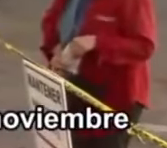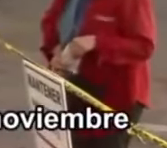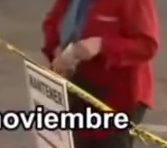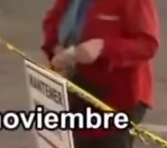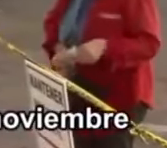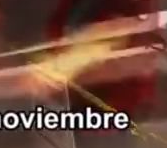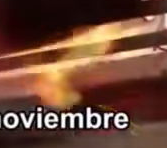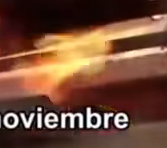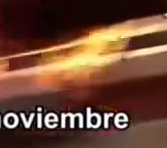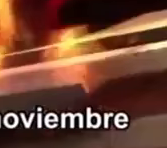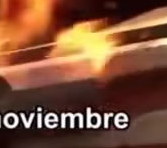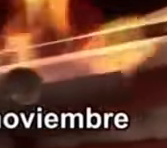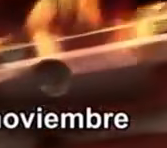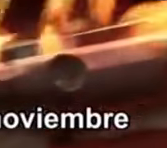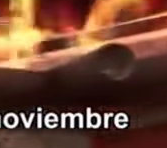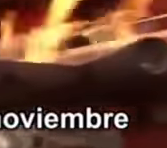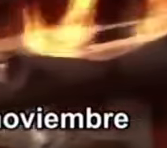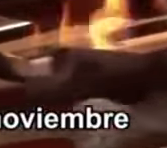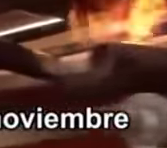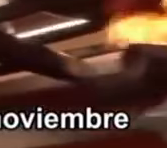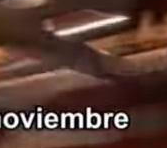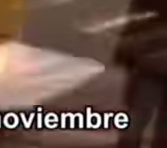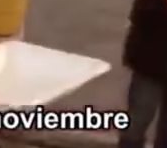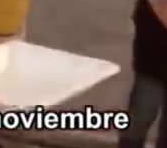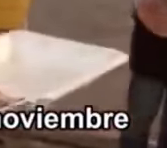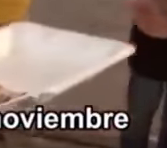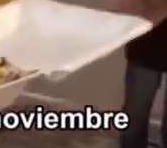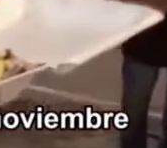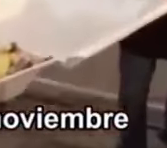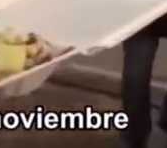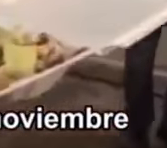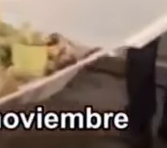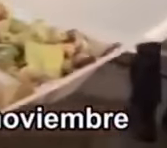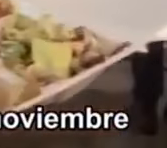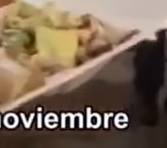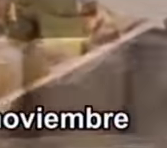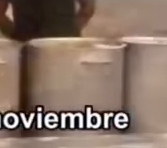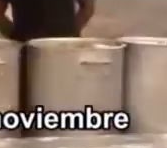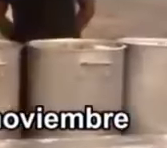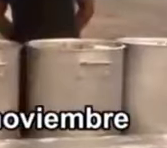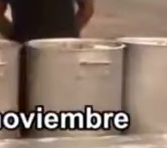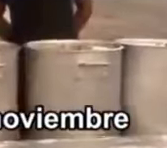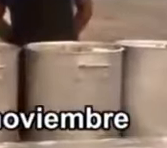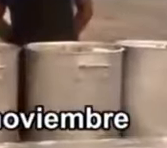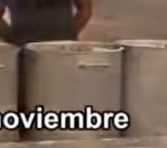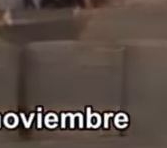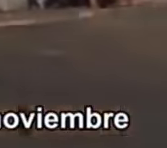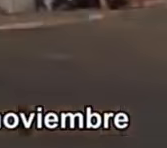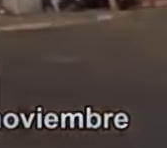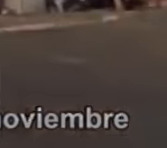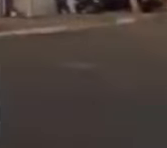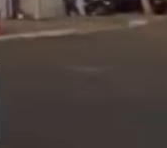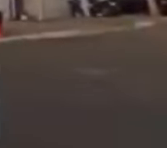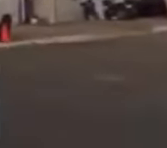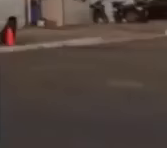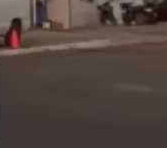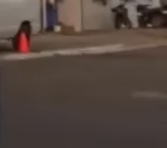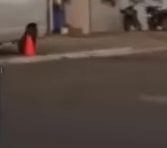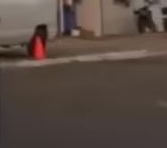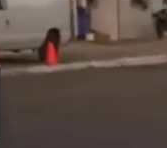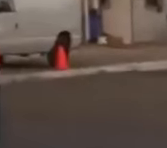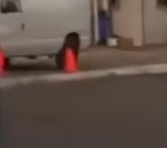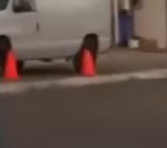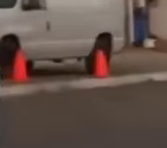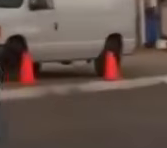de las 5 de la tarde. Voy camino a los tamales a la 20 de noviembre para comer o